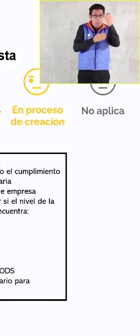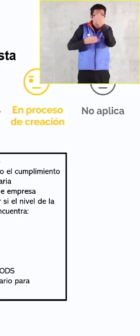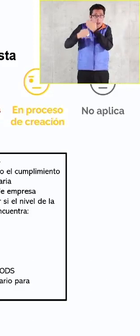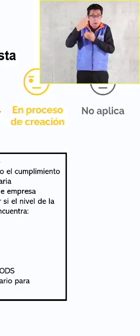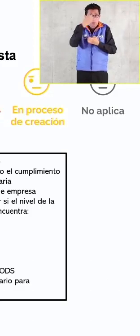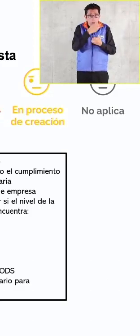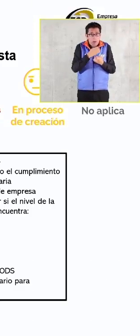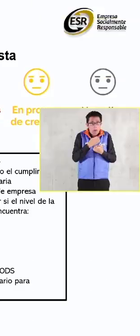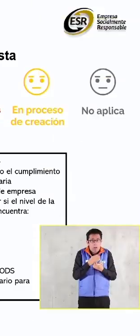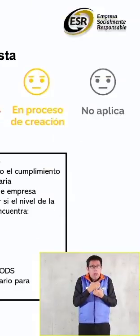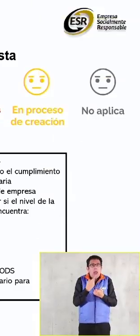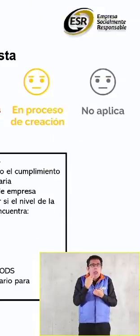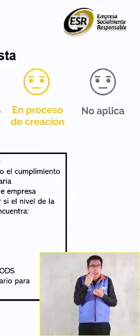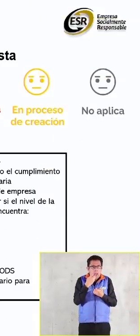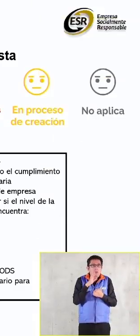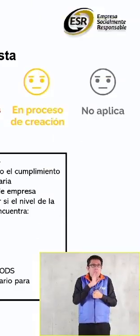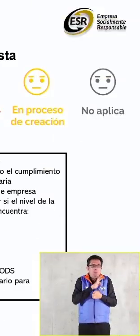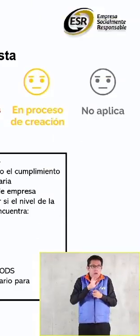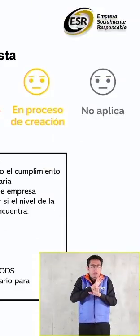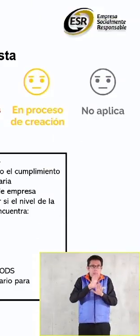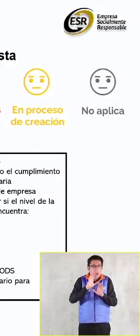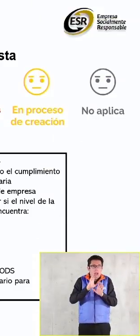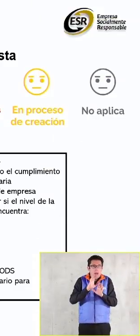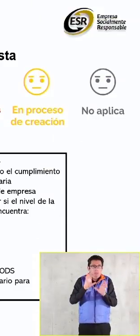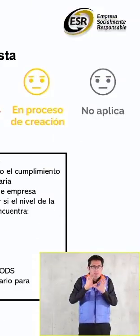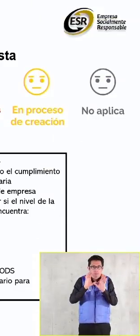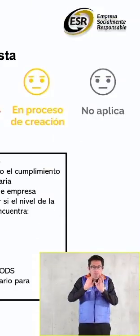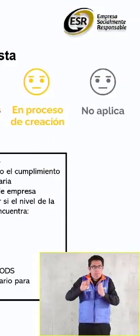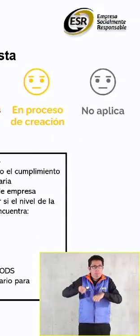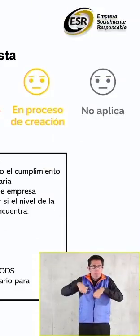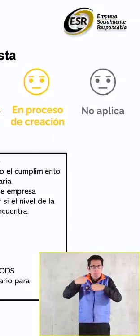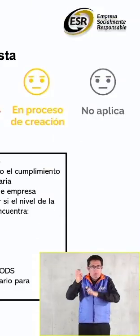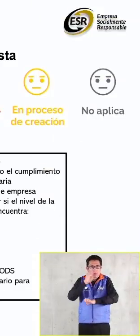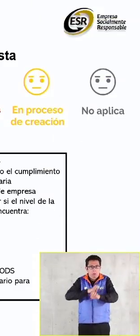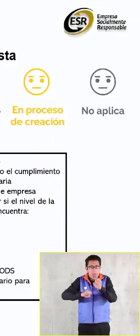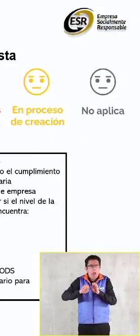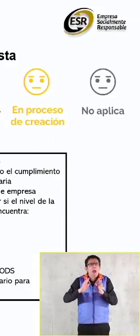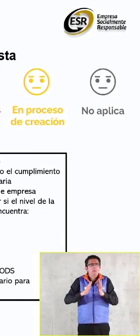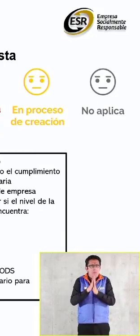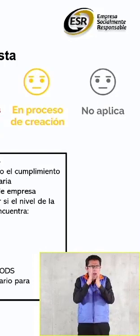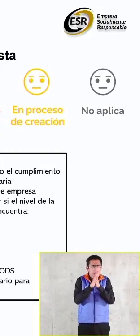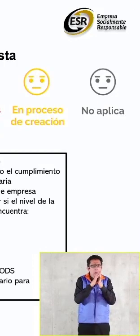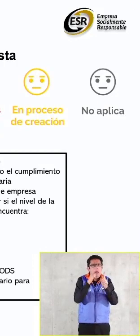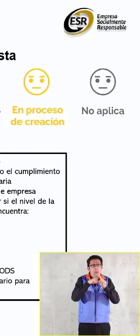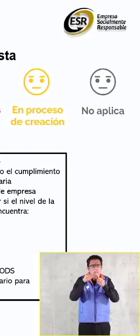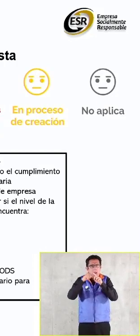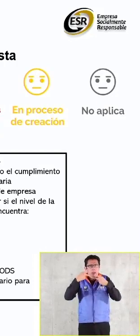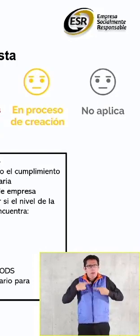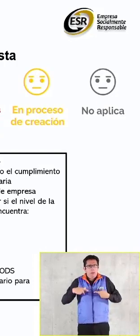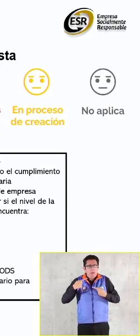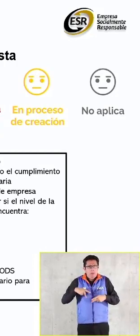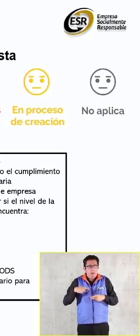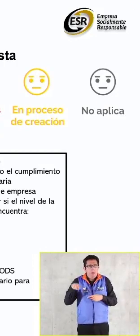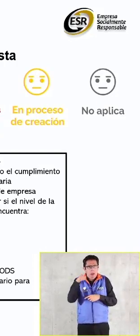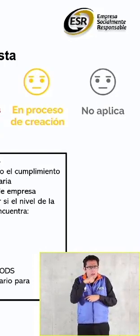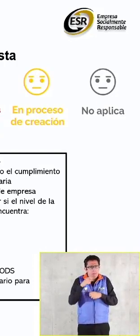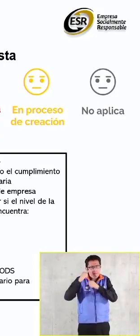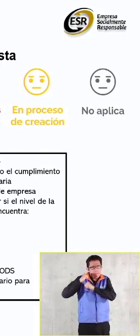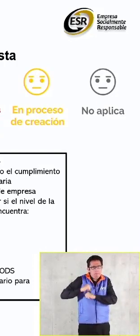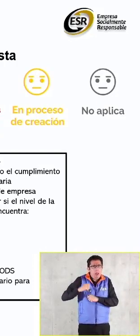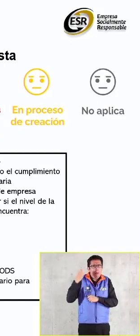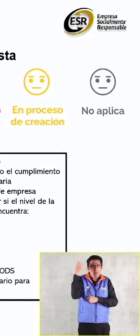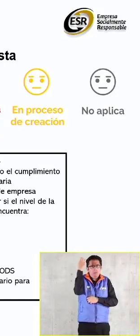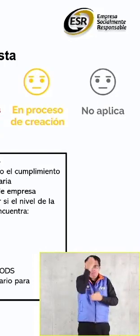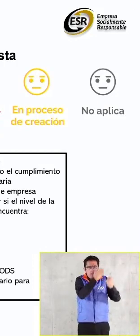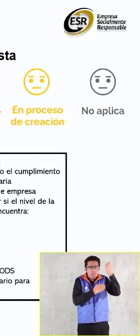empresas hoy en día se acreditan, pues participaban varios evaluadores en donde se evaluaba cada uno de los indicadores que tiene